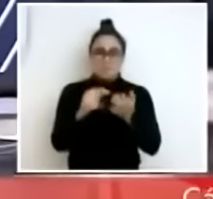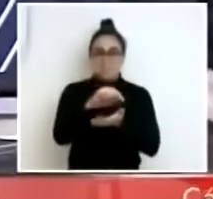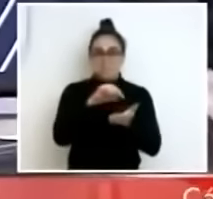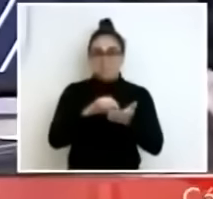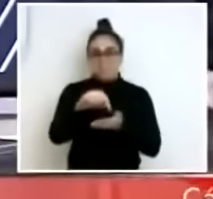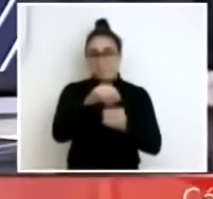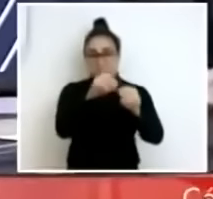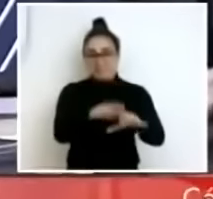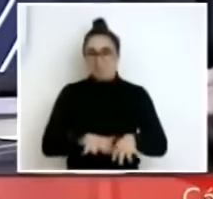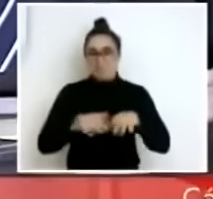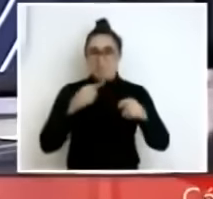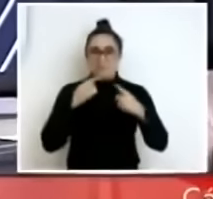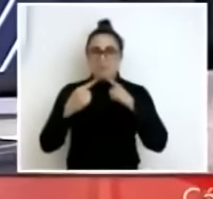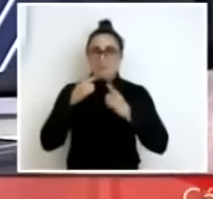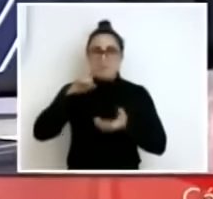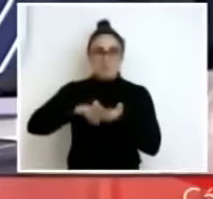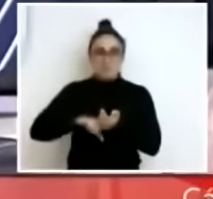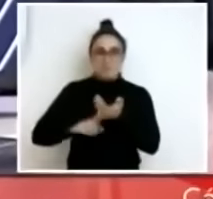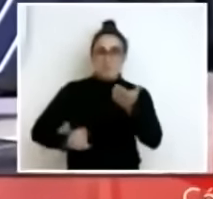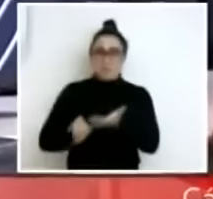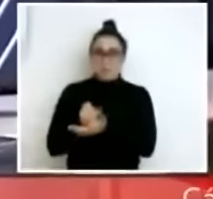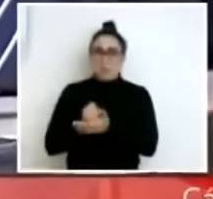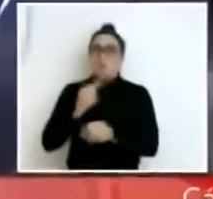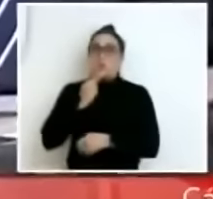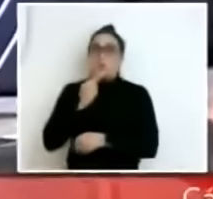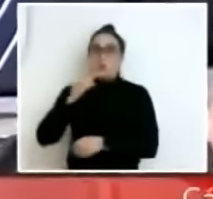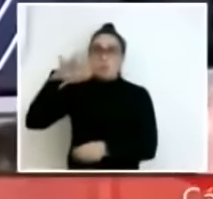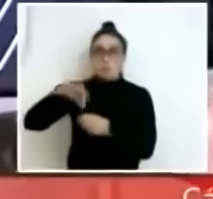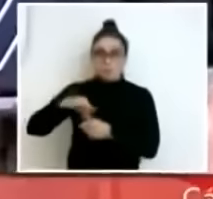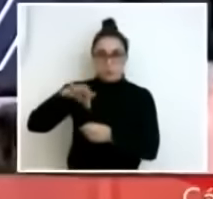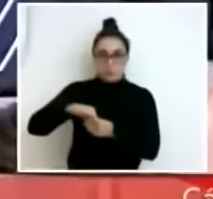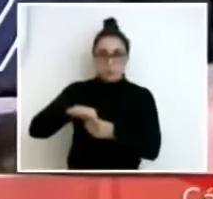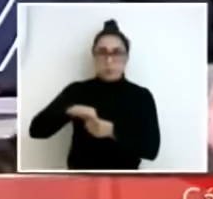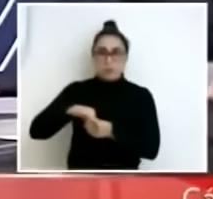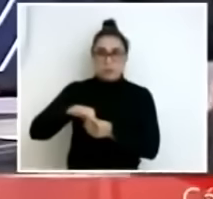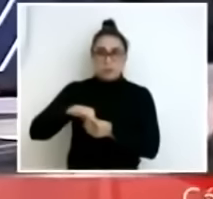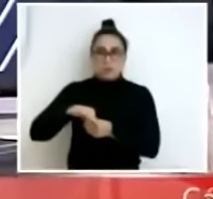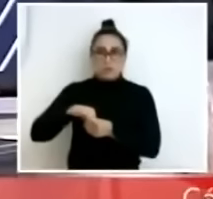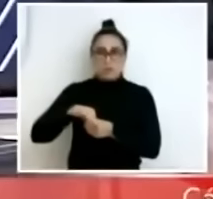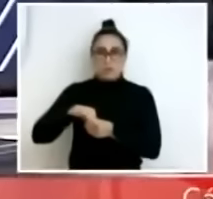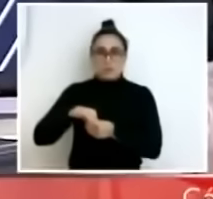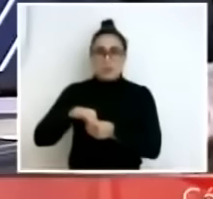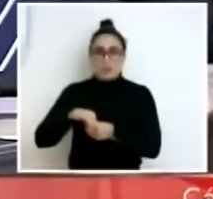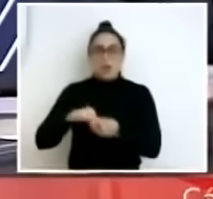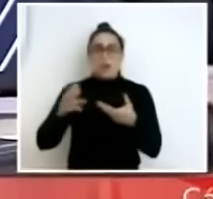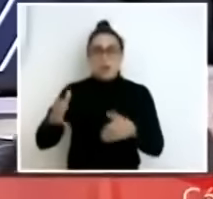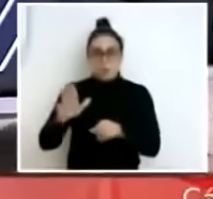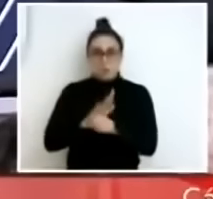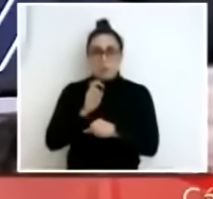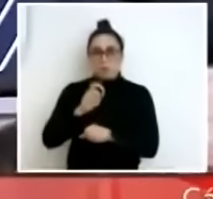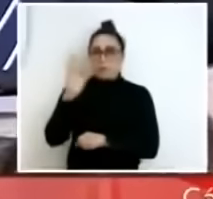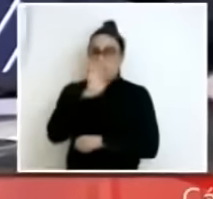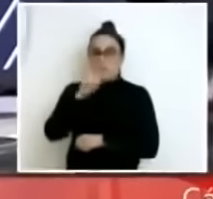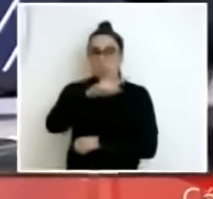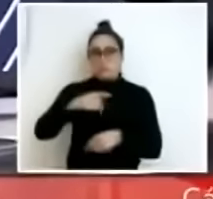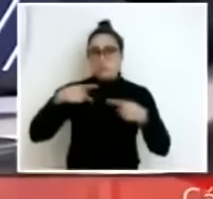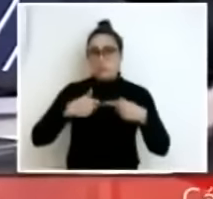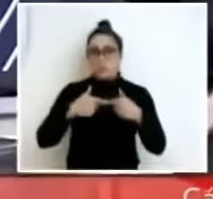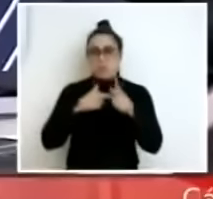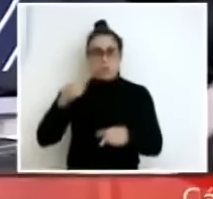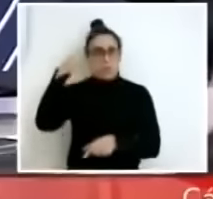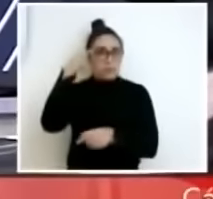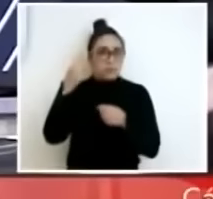también se toman decisiones votando y solo la expresión de una visión conservadora y elitista puede